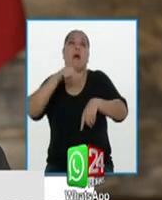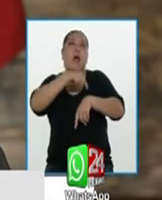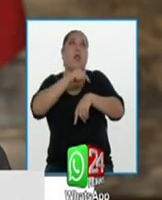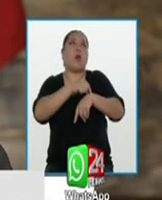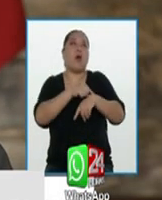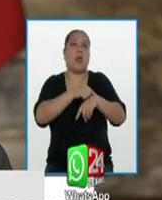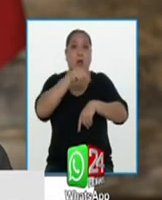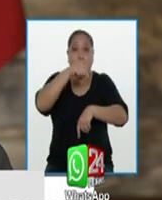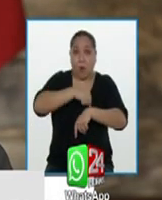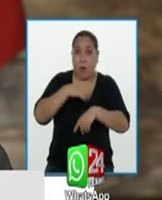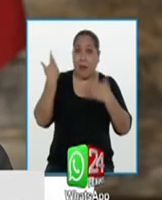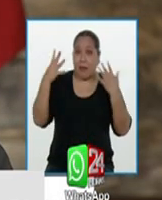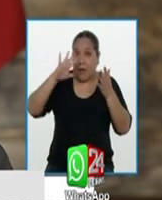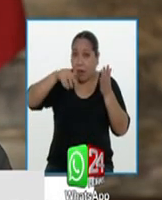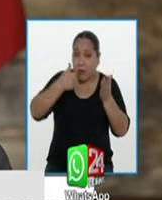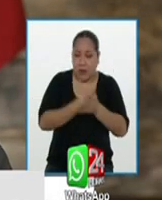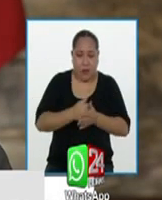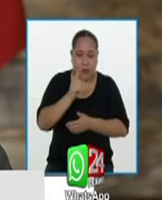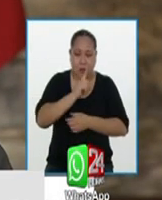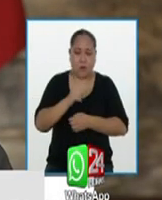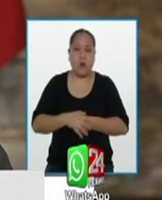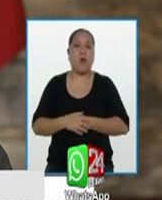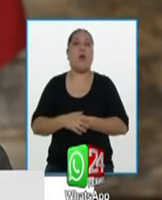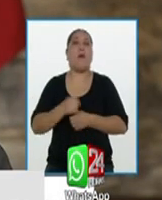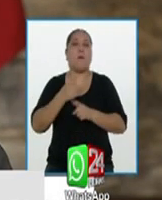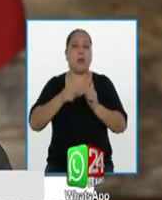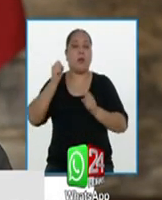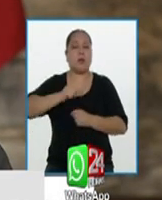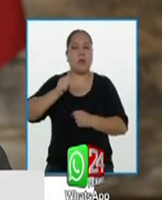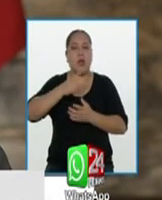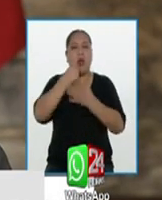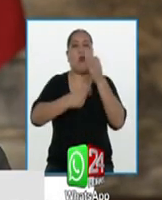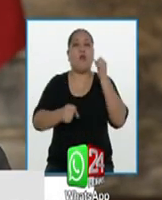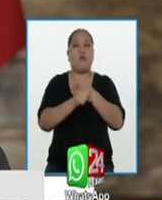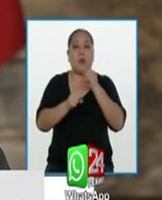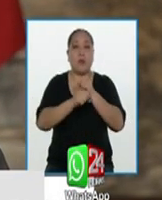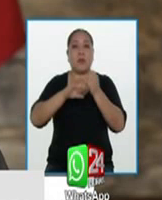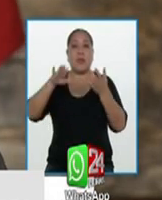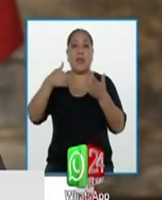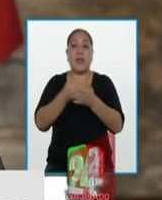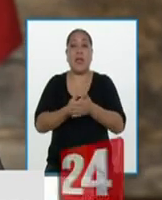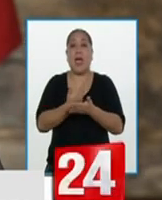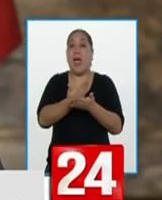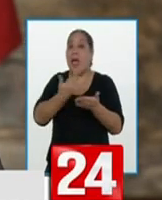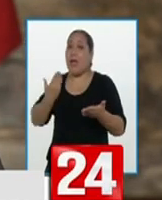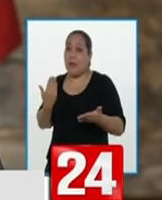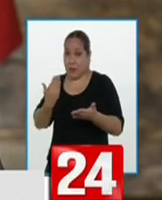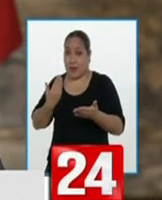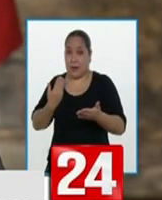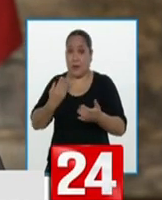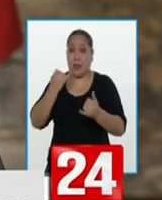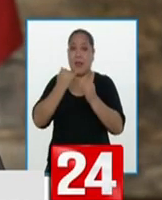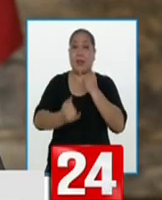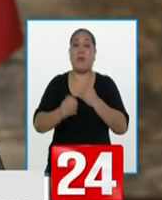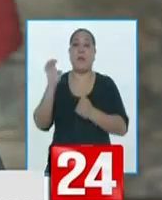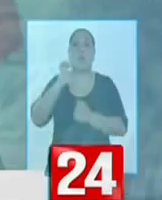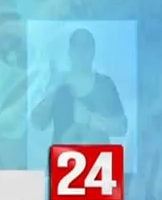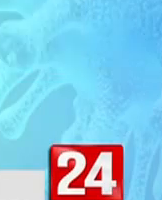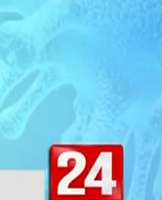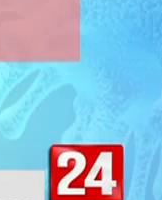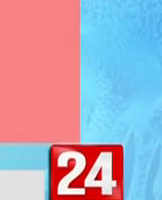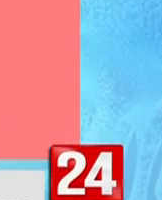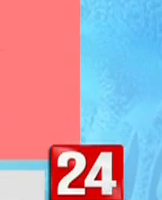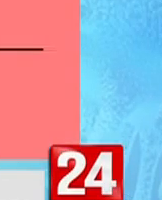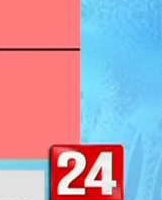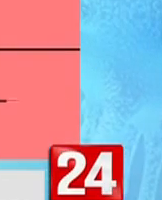esto, pero sí confiamos que llegue antes de fin de mes el primer millón de vacunas para empezar todo el proceso de vacunación.